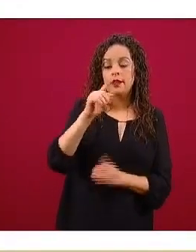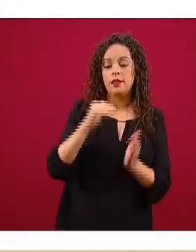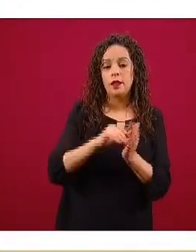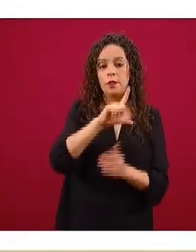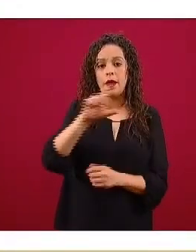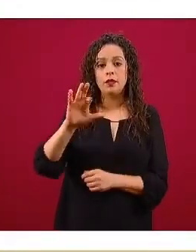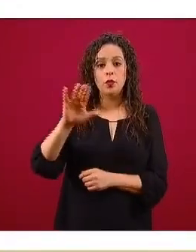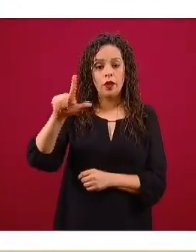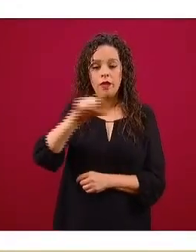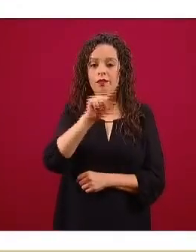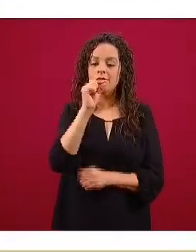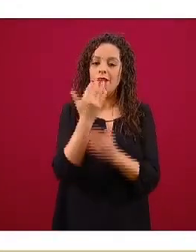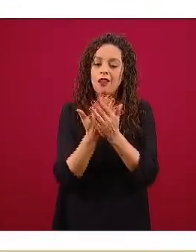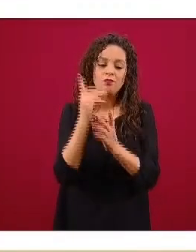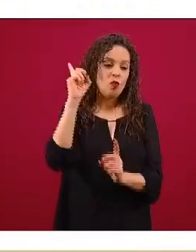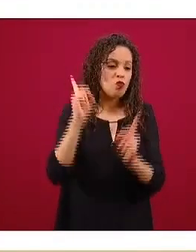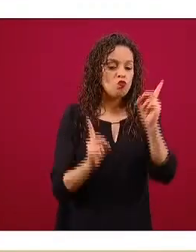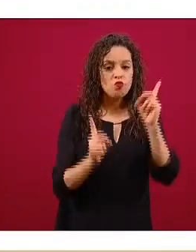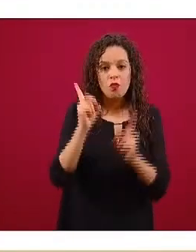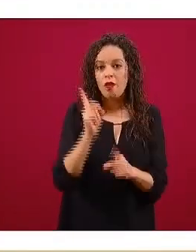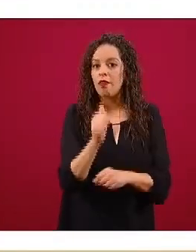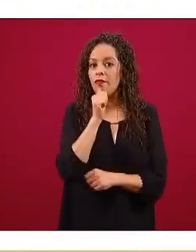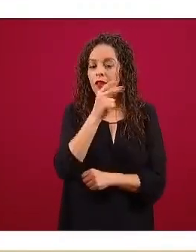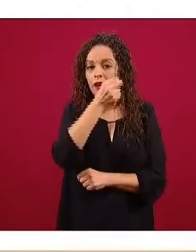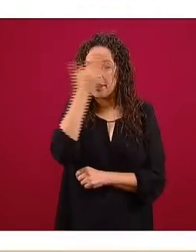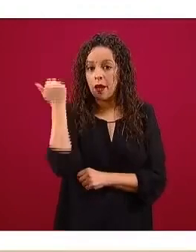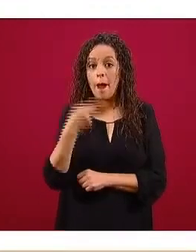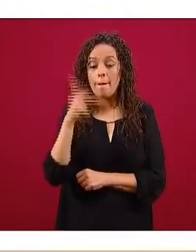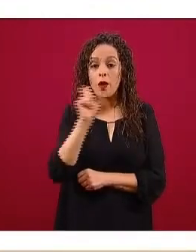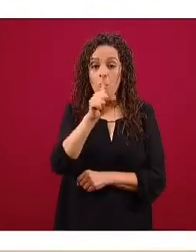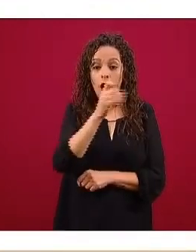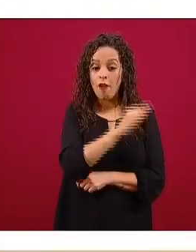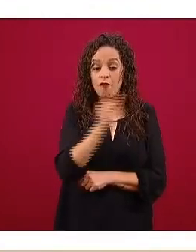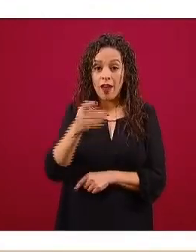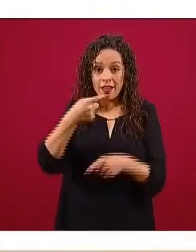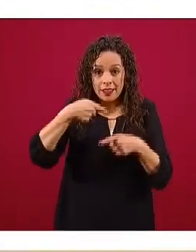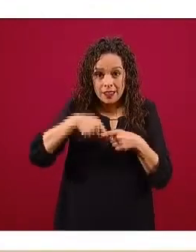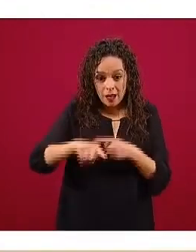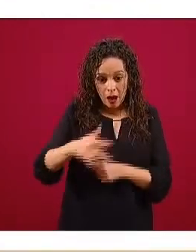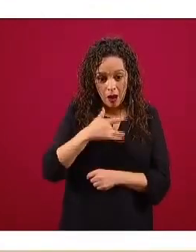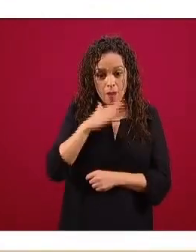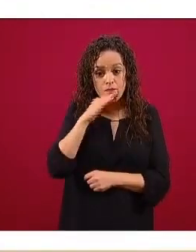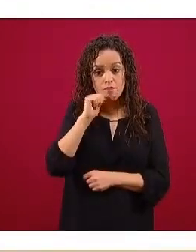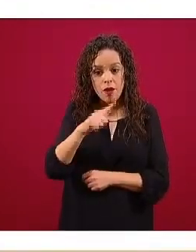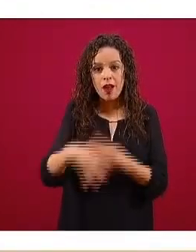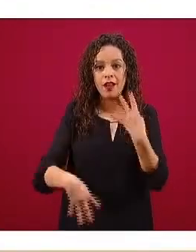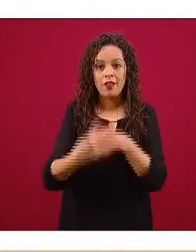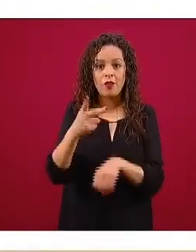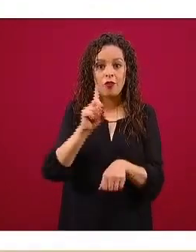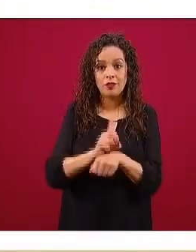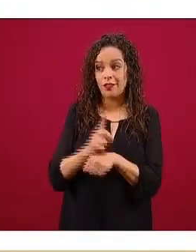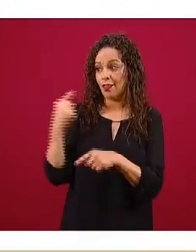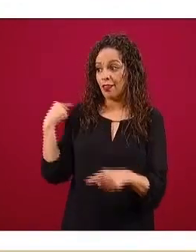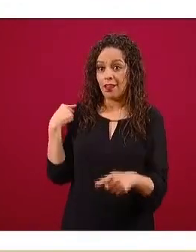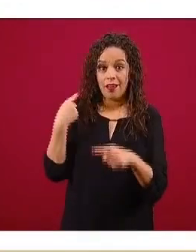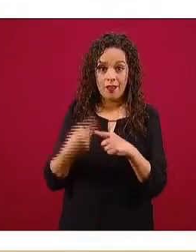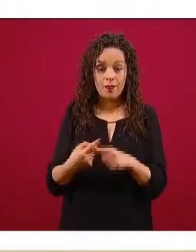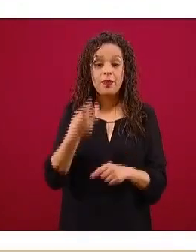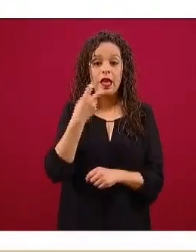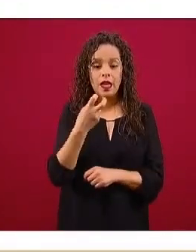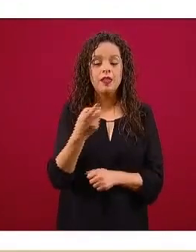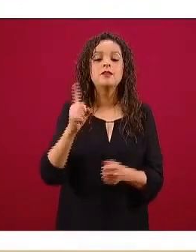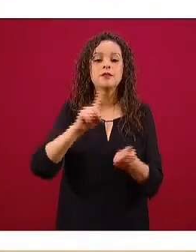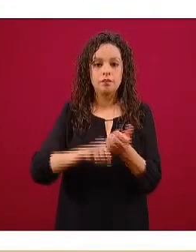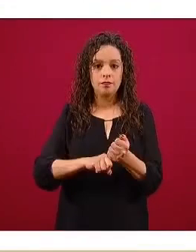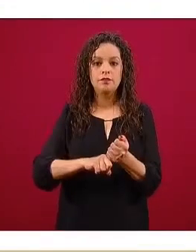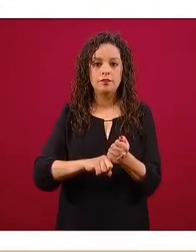47.757 casos que aún son sospechosos, pero por la fecha de su inicio de síntomas, es decir, en los últimos 14 días, también contribuirán a